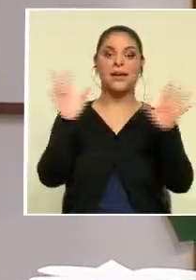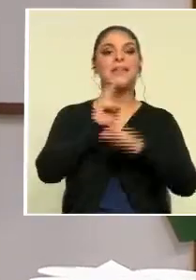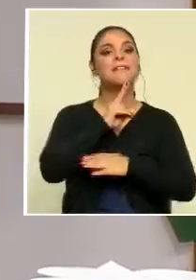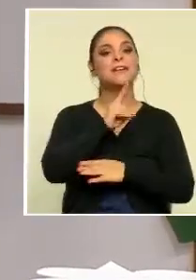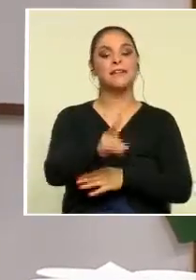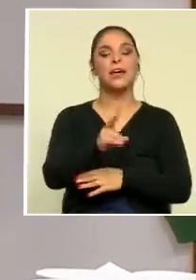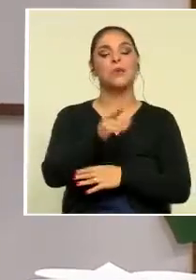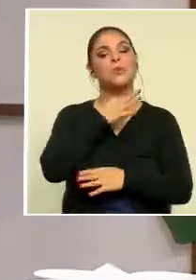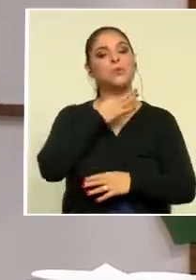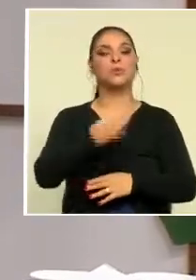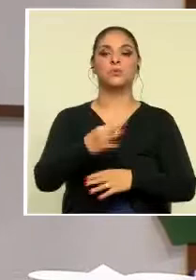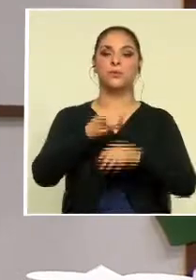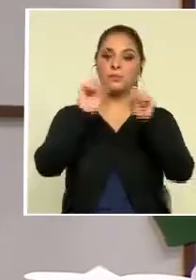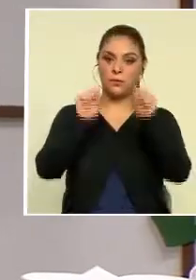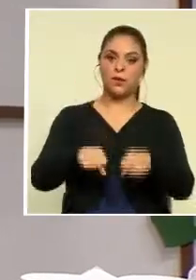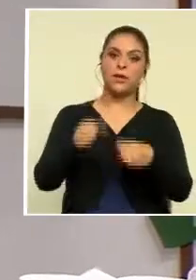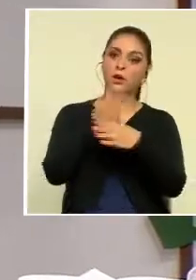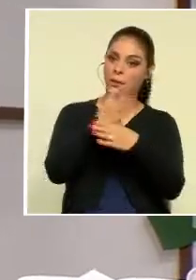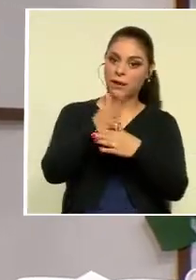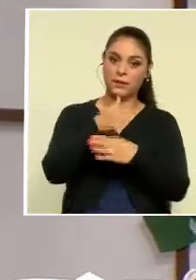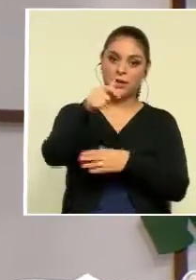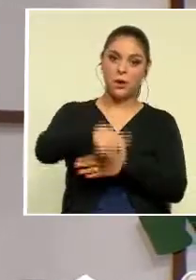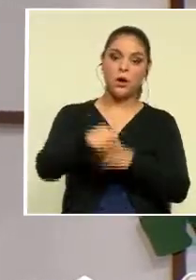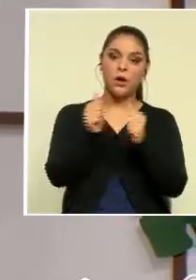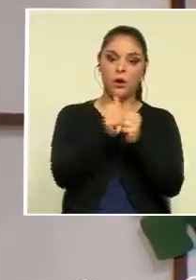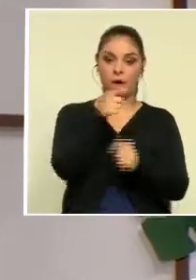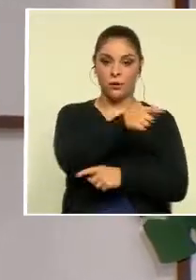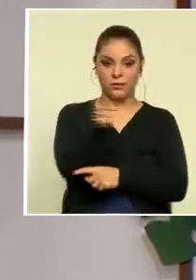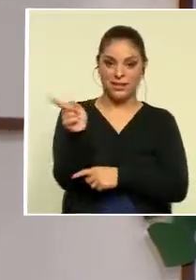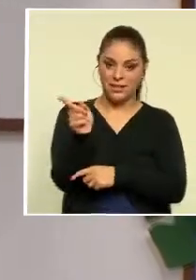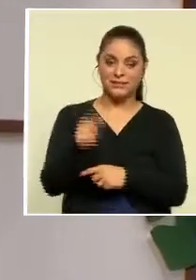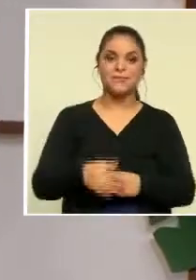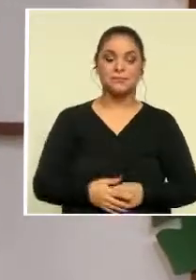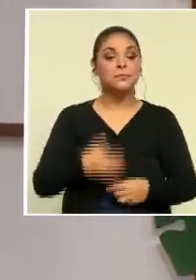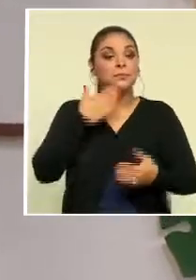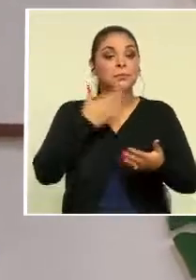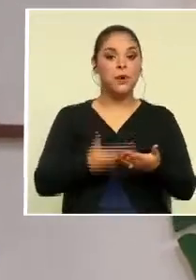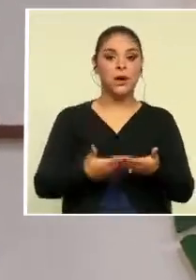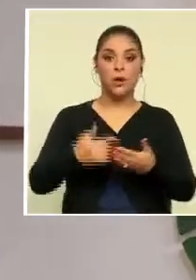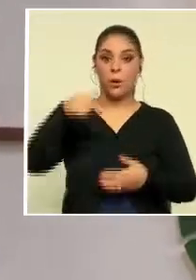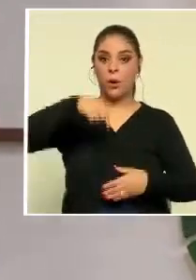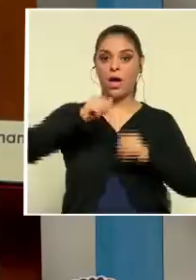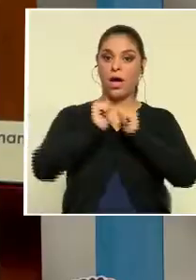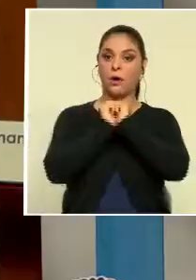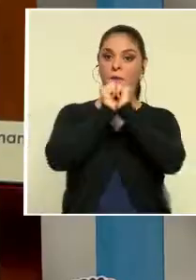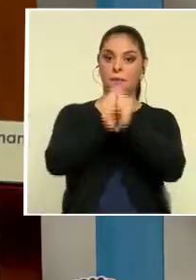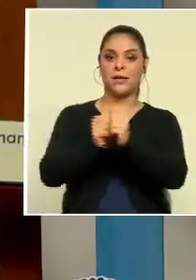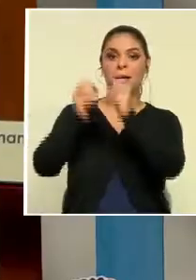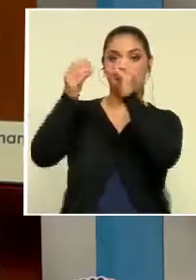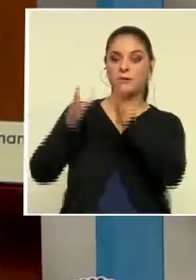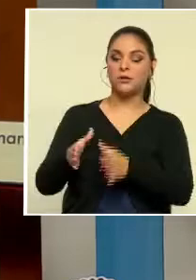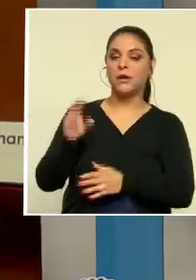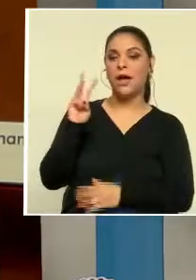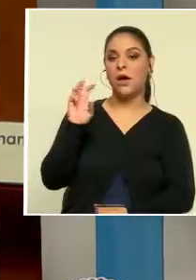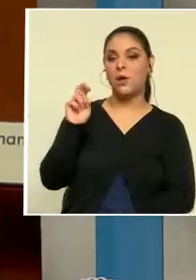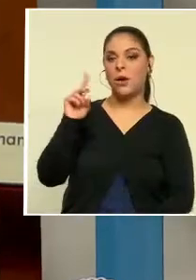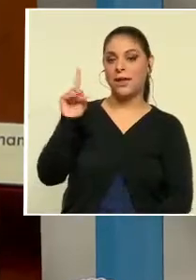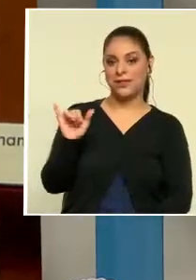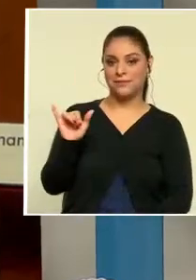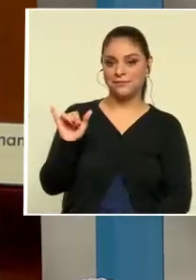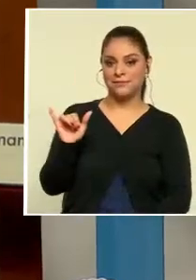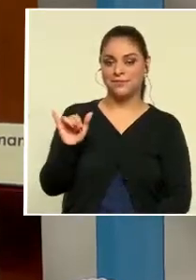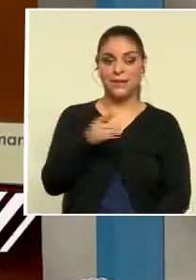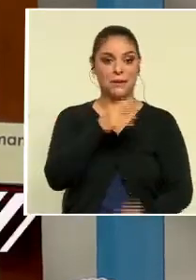complacida de poder compartir hoy con cada uno y cada una de ustedes bueno hoy nos acompaña la niña wendy y ni la ley